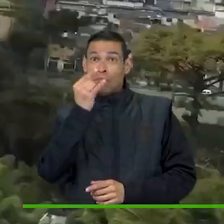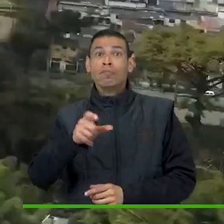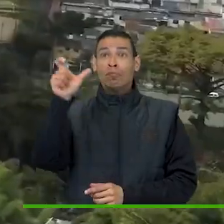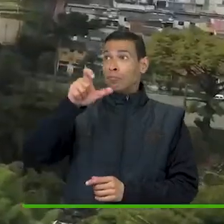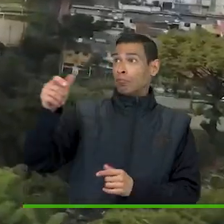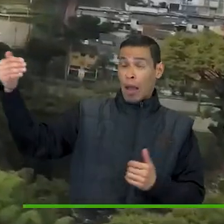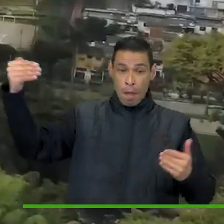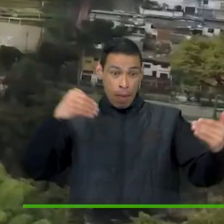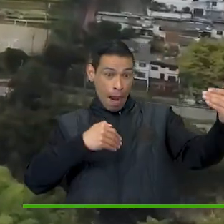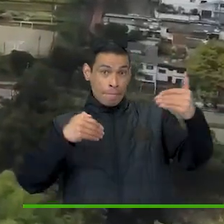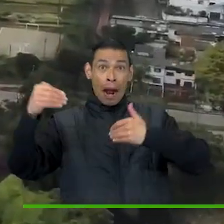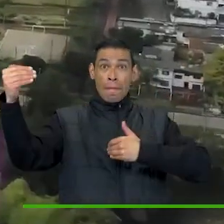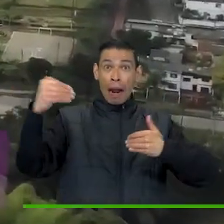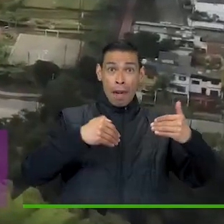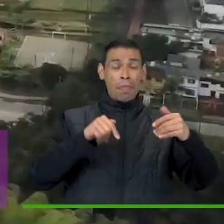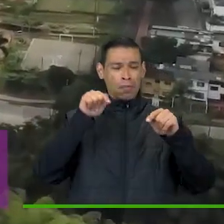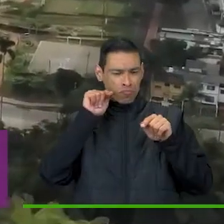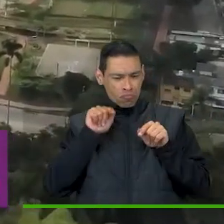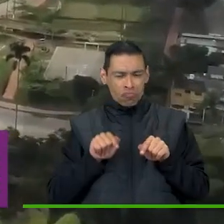extranjeros.